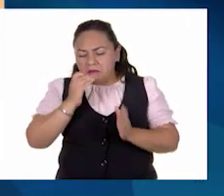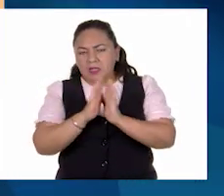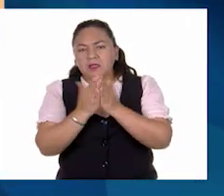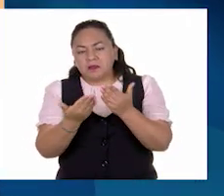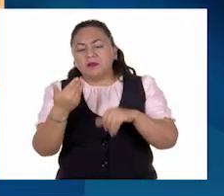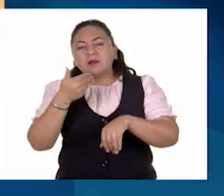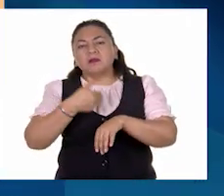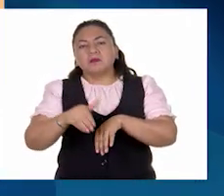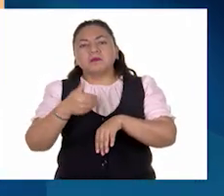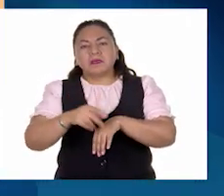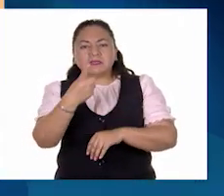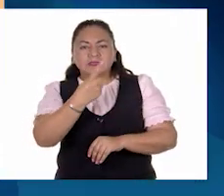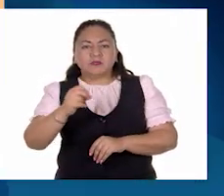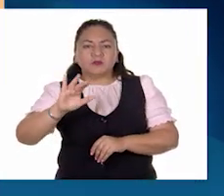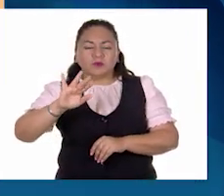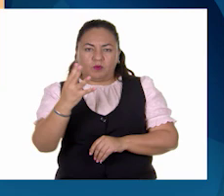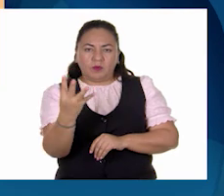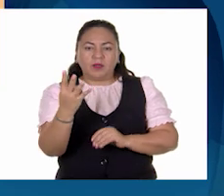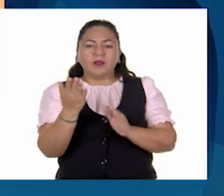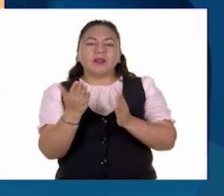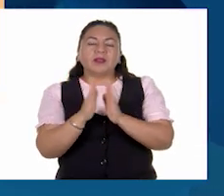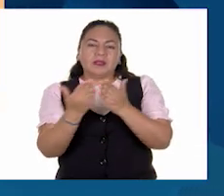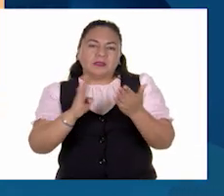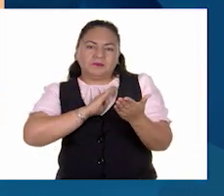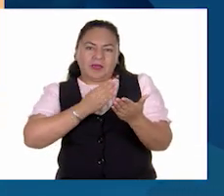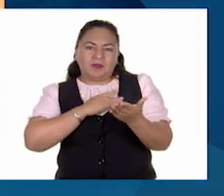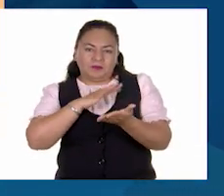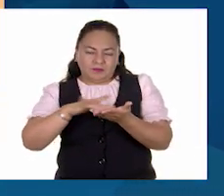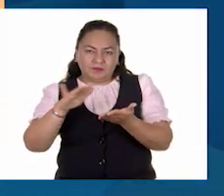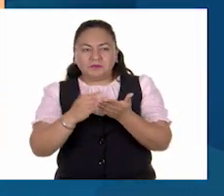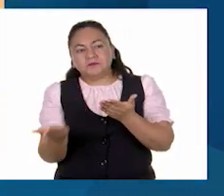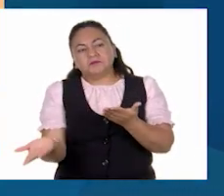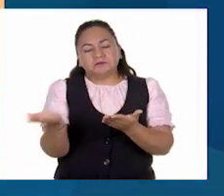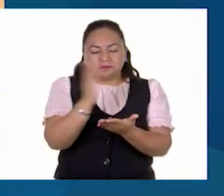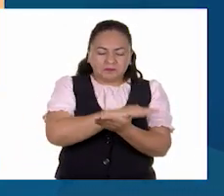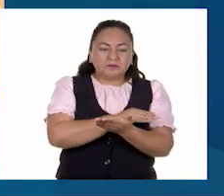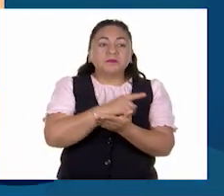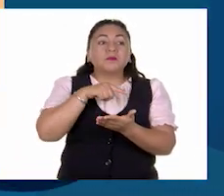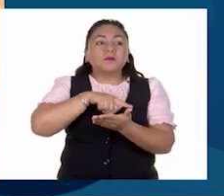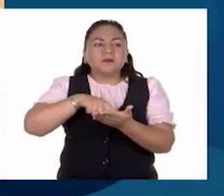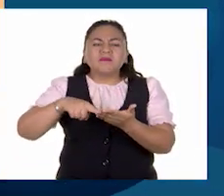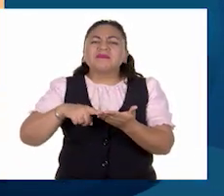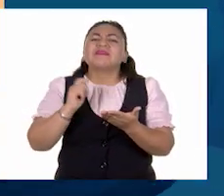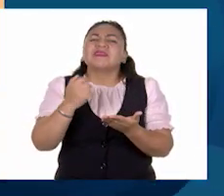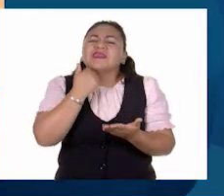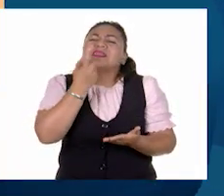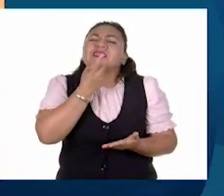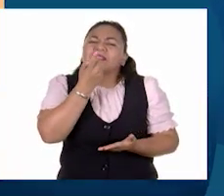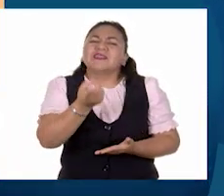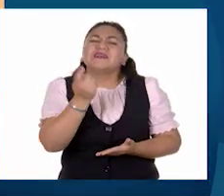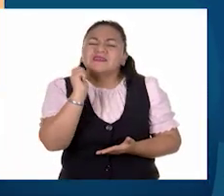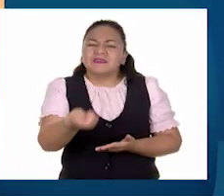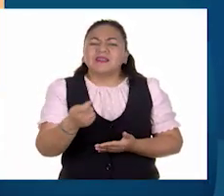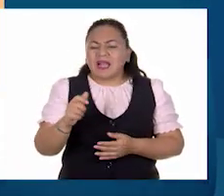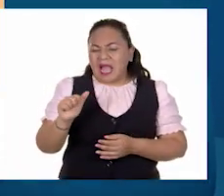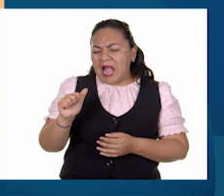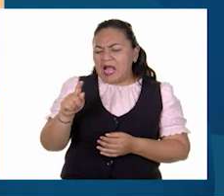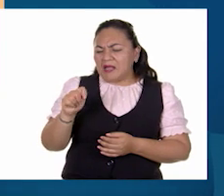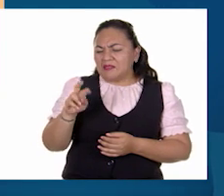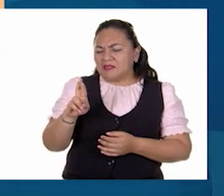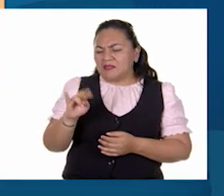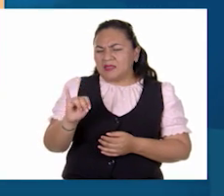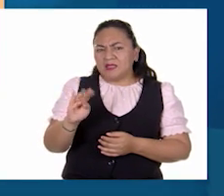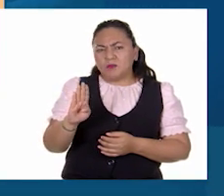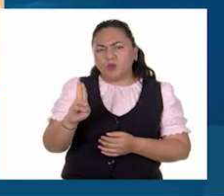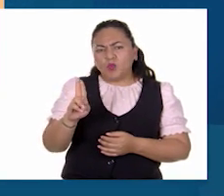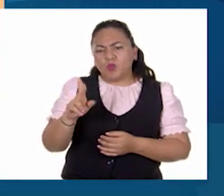página 154 del libro de lecturas. En el poema, ¿a qué o a quién se refiere la palabra